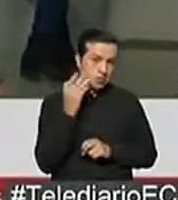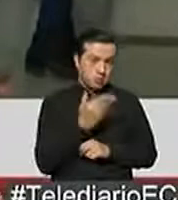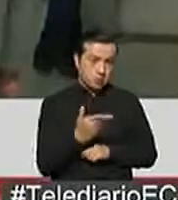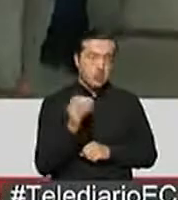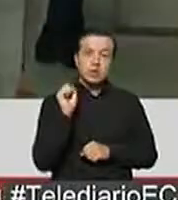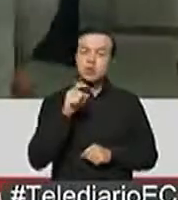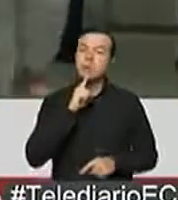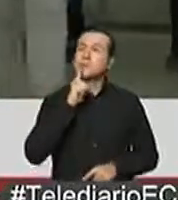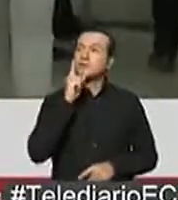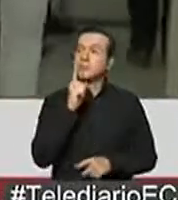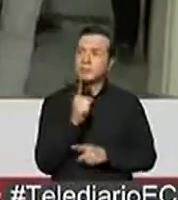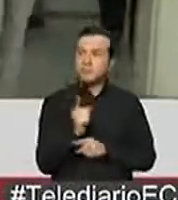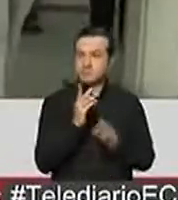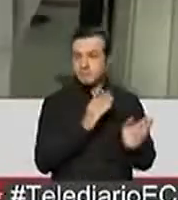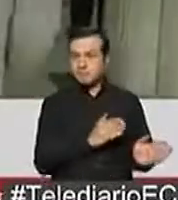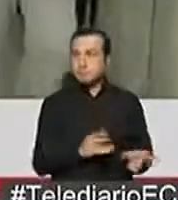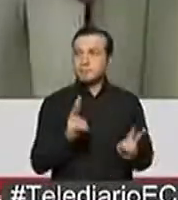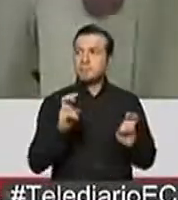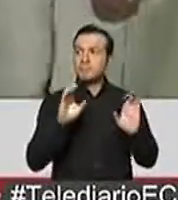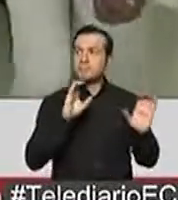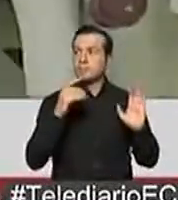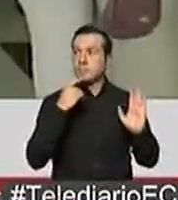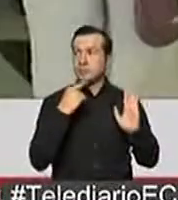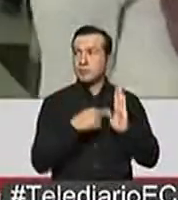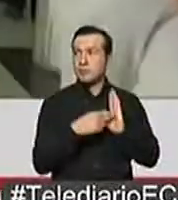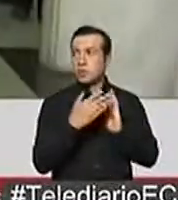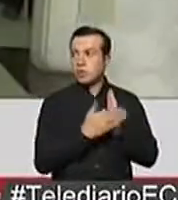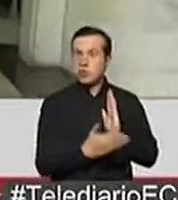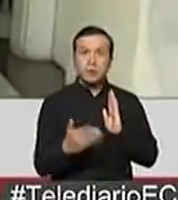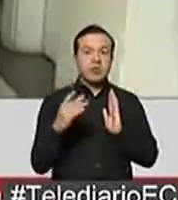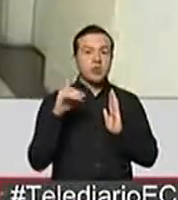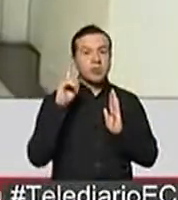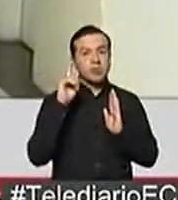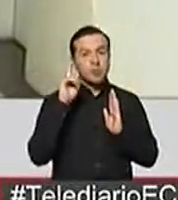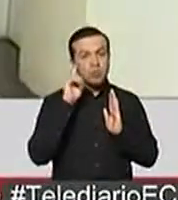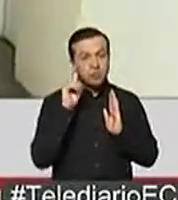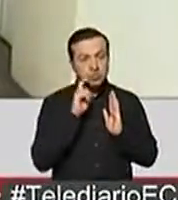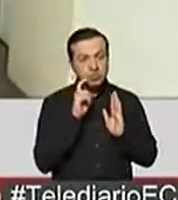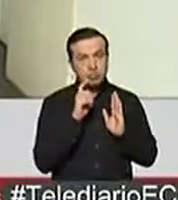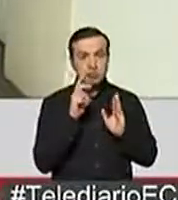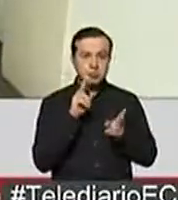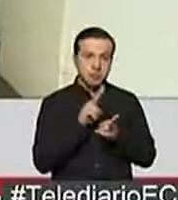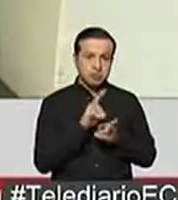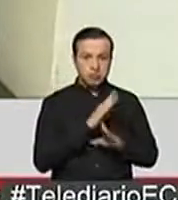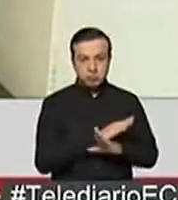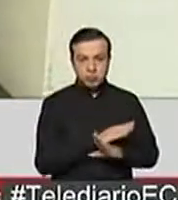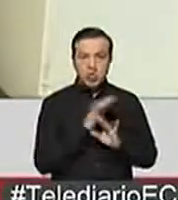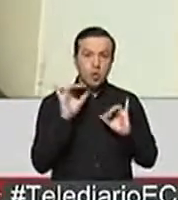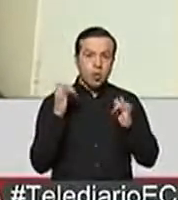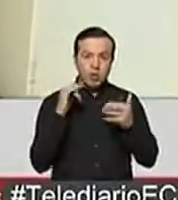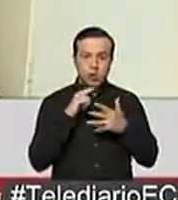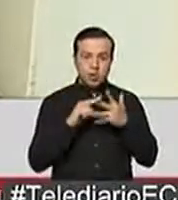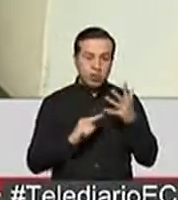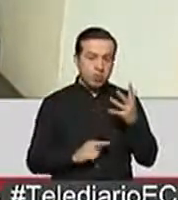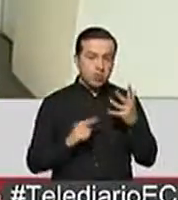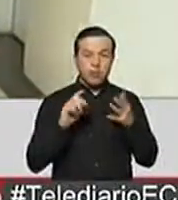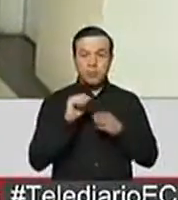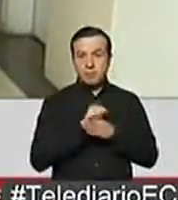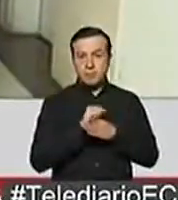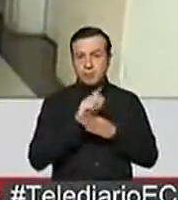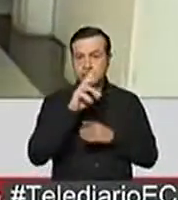Claro, se tocarán varios temas, uno de ellos es los métodos anticonceptivos, además se realizarán juegos, es una actividad